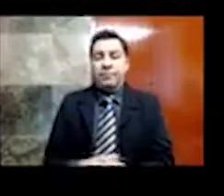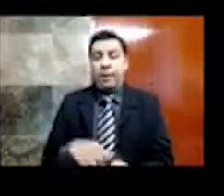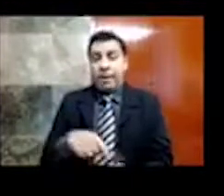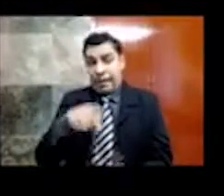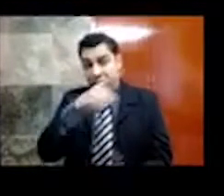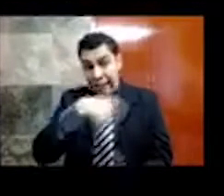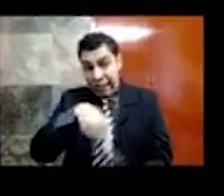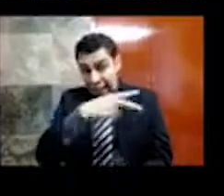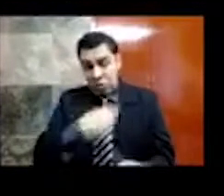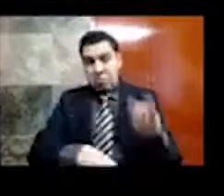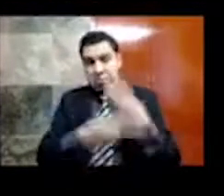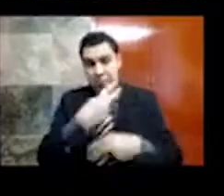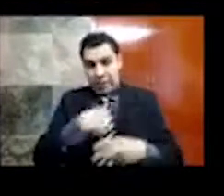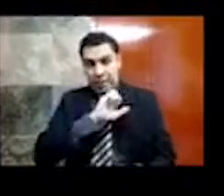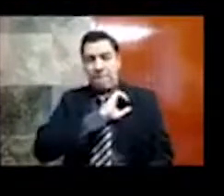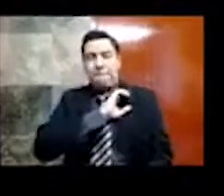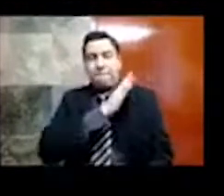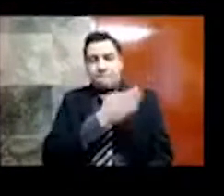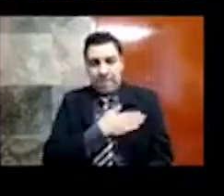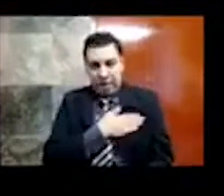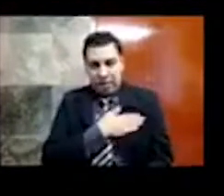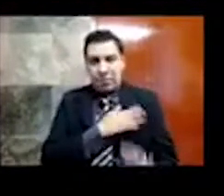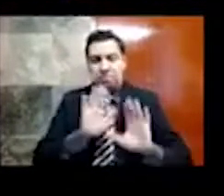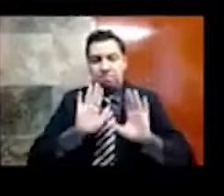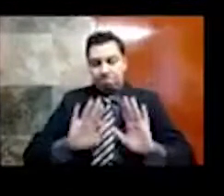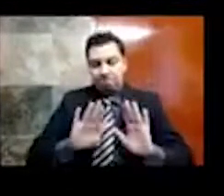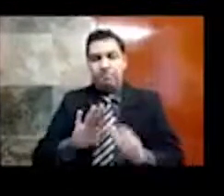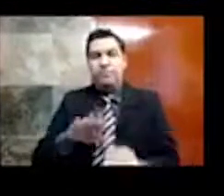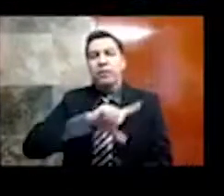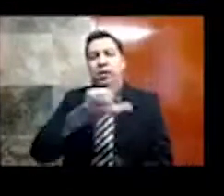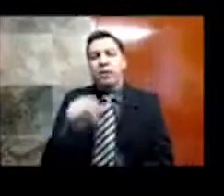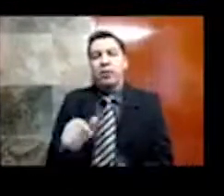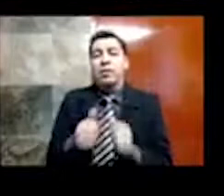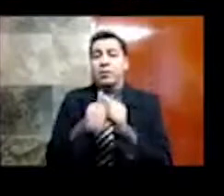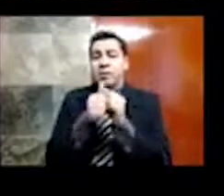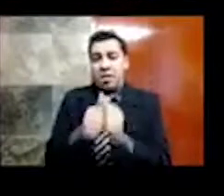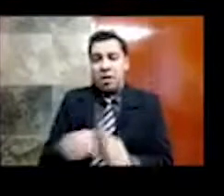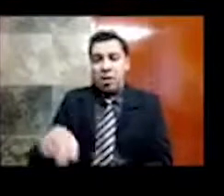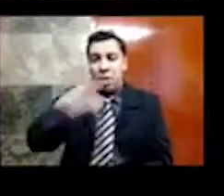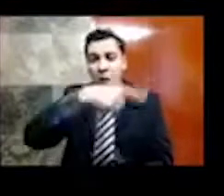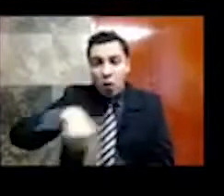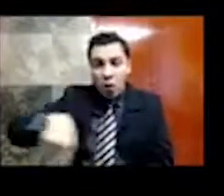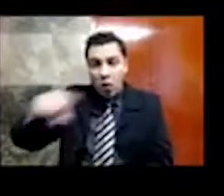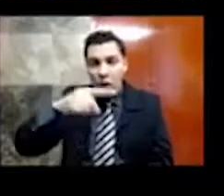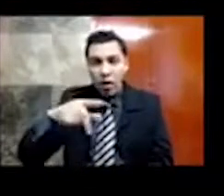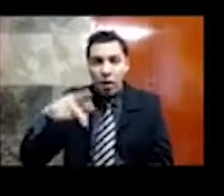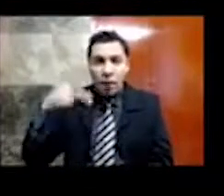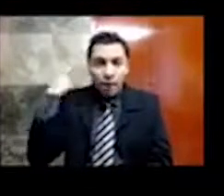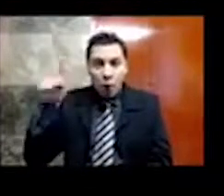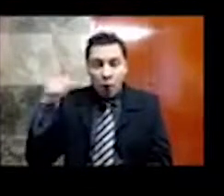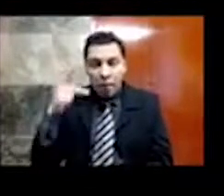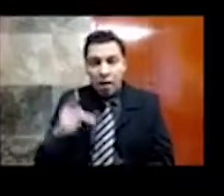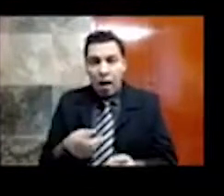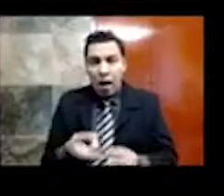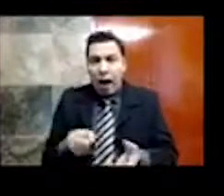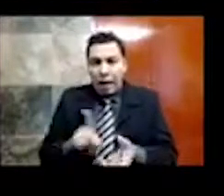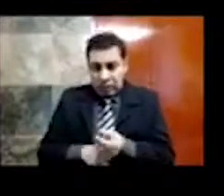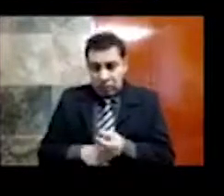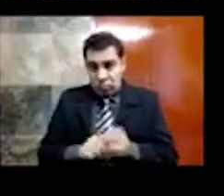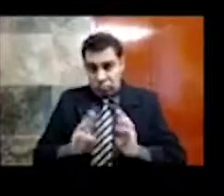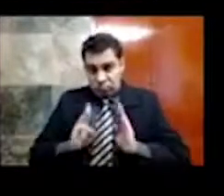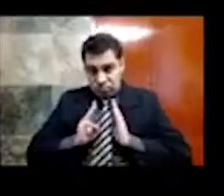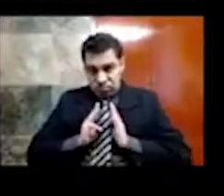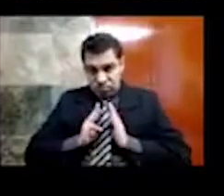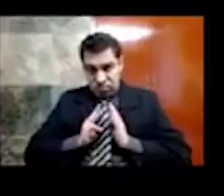peleoneros, tan militares como los que llegaron después. Es lo que estaba yo pensando justo en este momento, que cómo era posible que